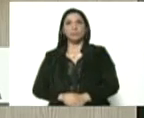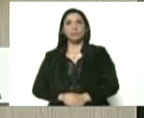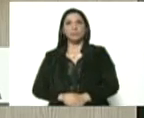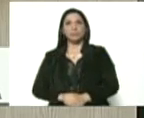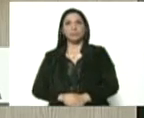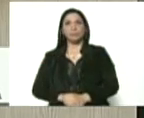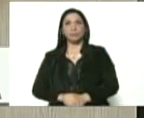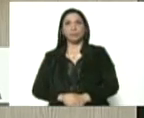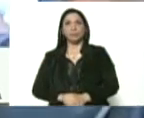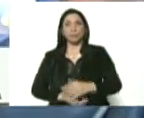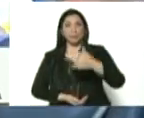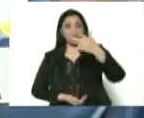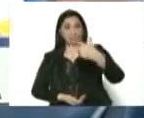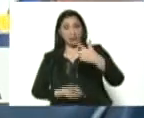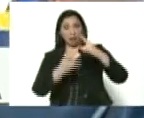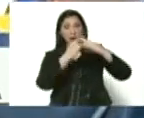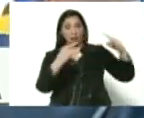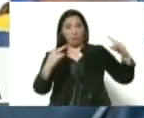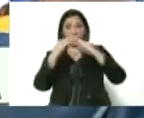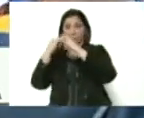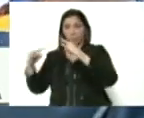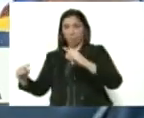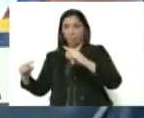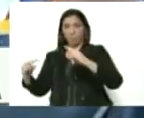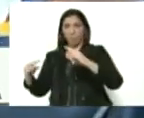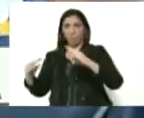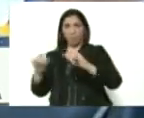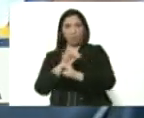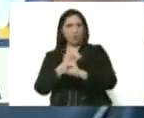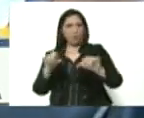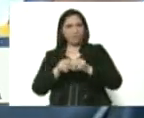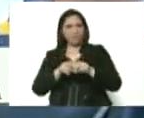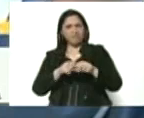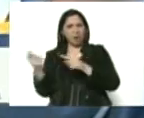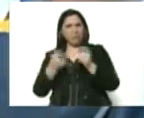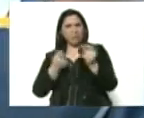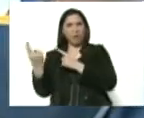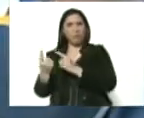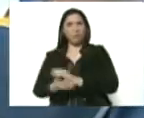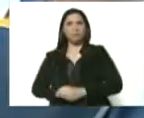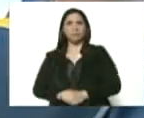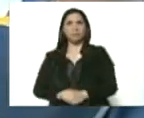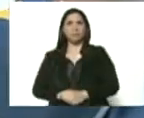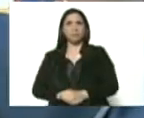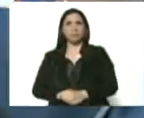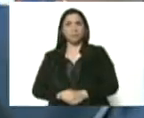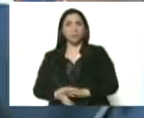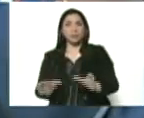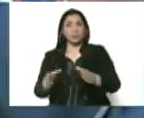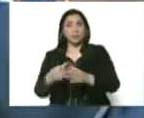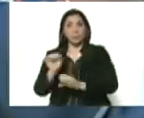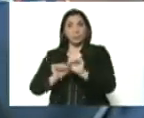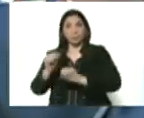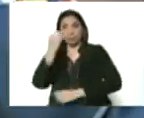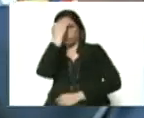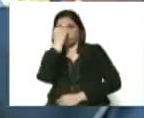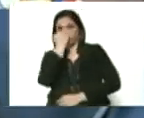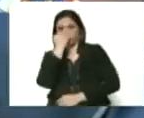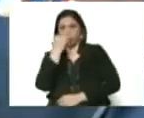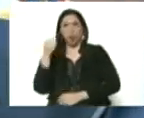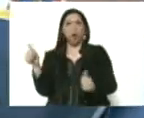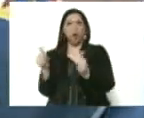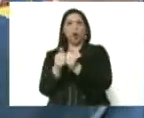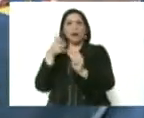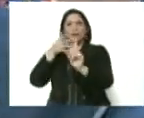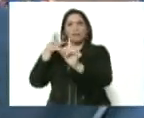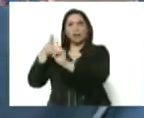Desde estos tres campamentos se iban a desplazar los contingentes de mercenarios con sus entrenadores